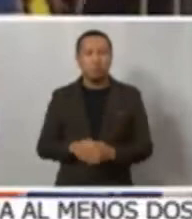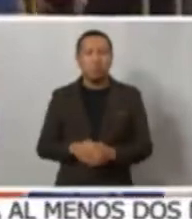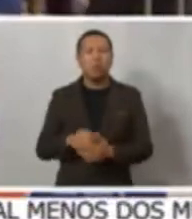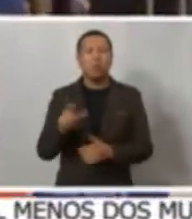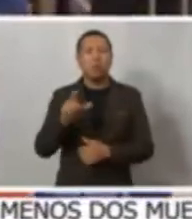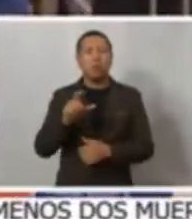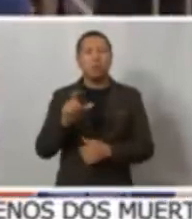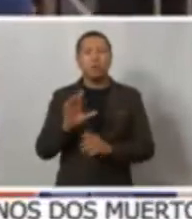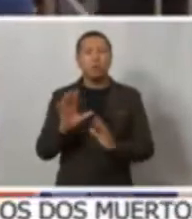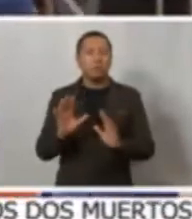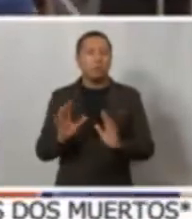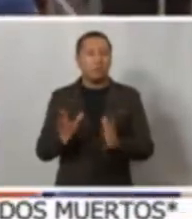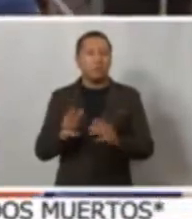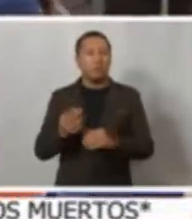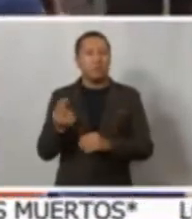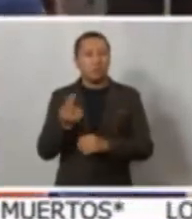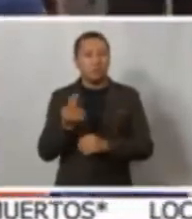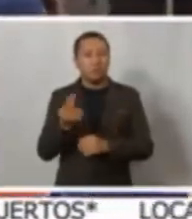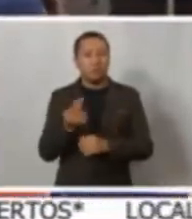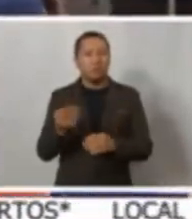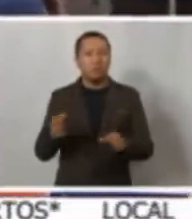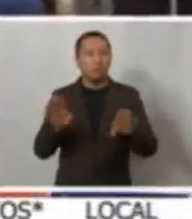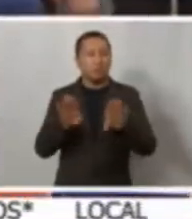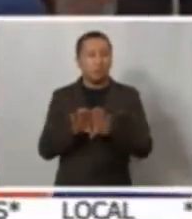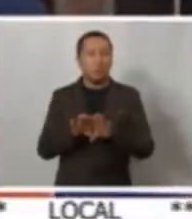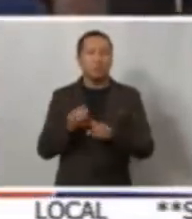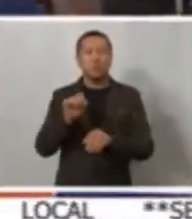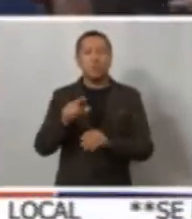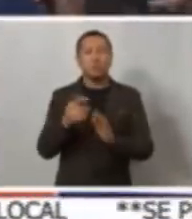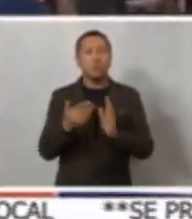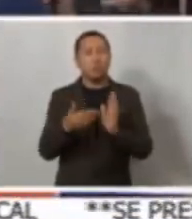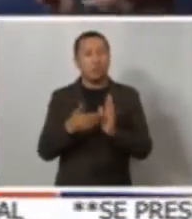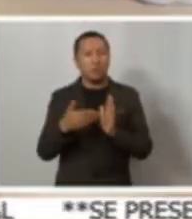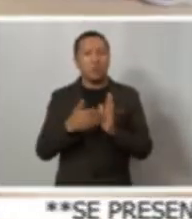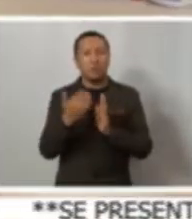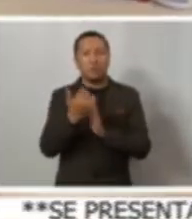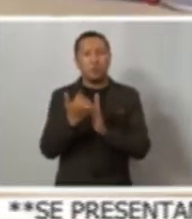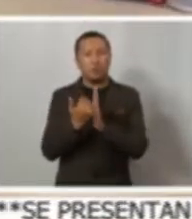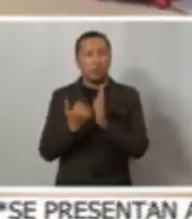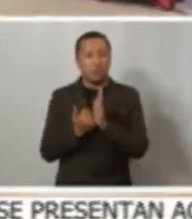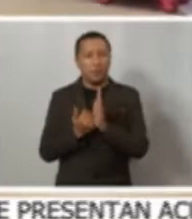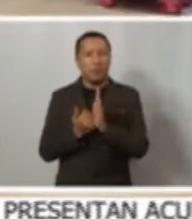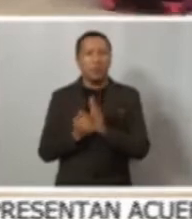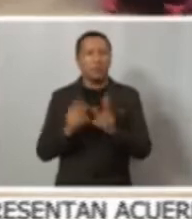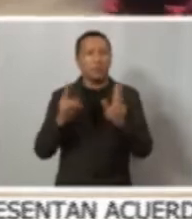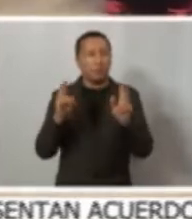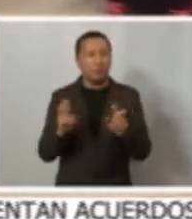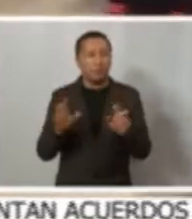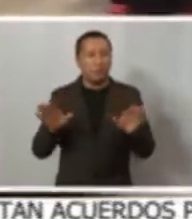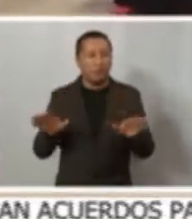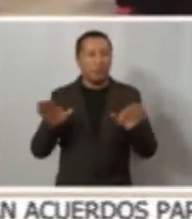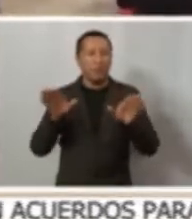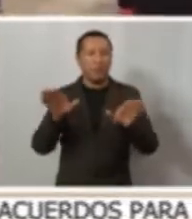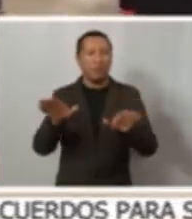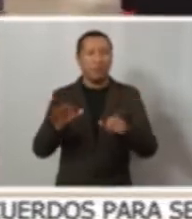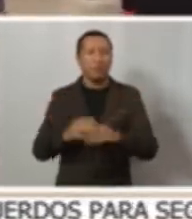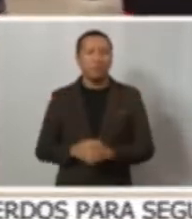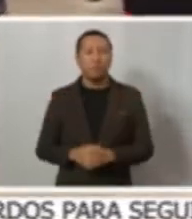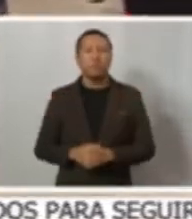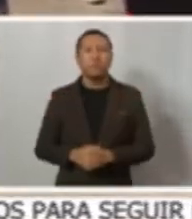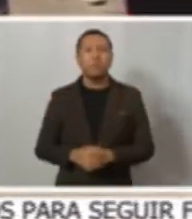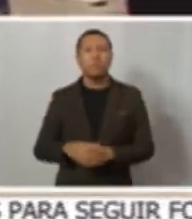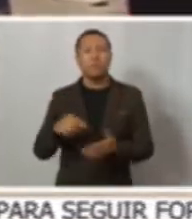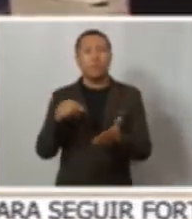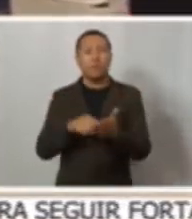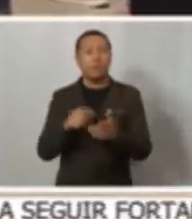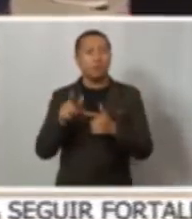ya era necesario hacerlo, y lo establece en el protocolo de Aeronáutica Civil. Abundó que se seguía en la